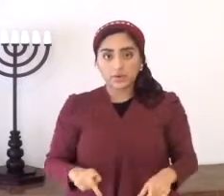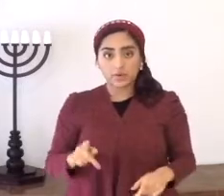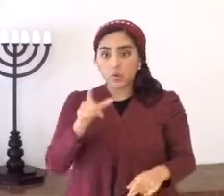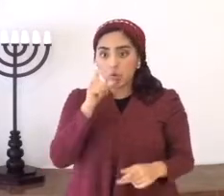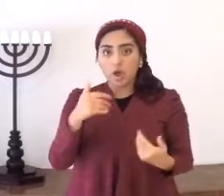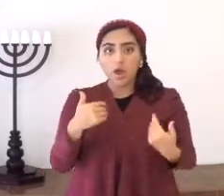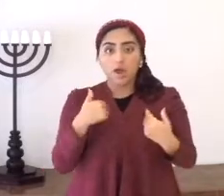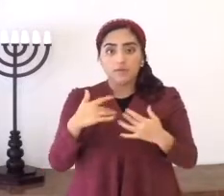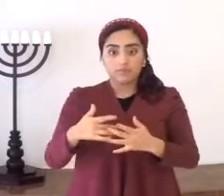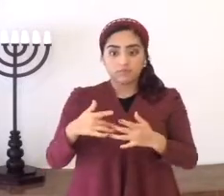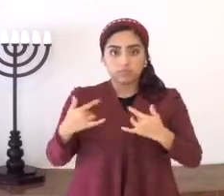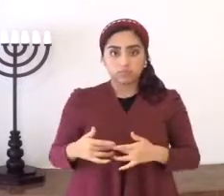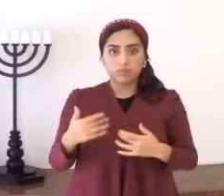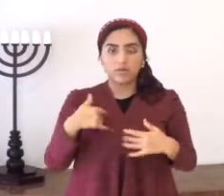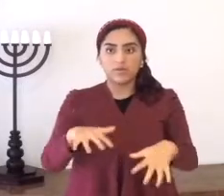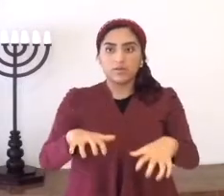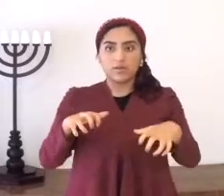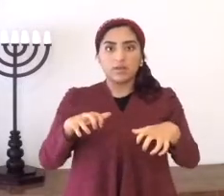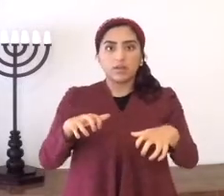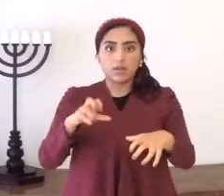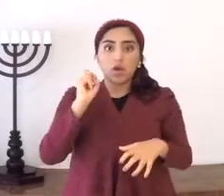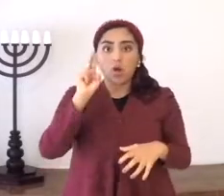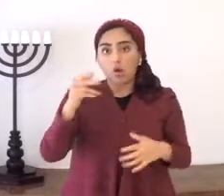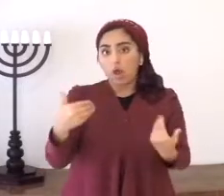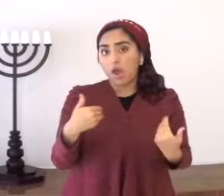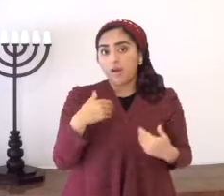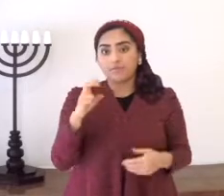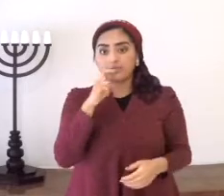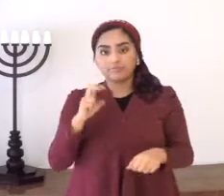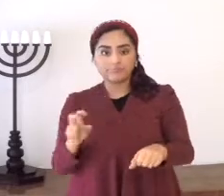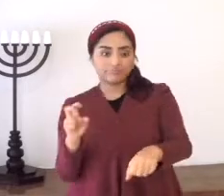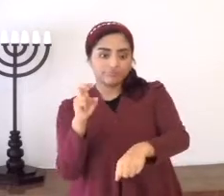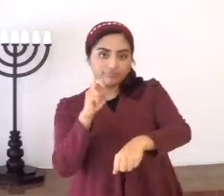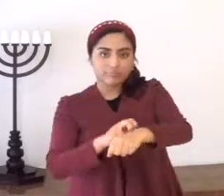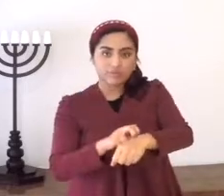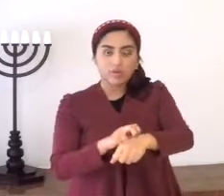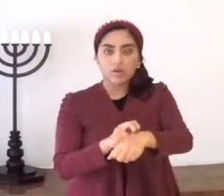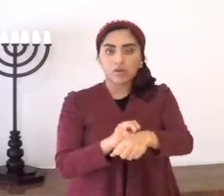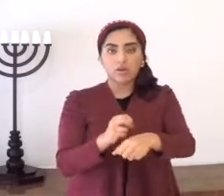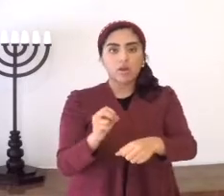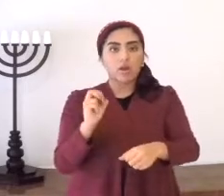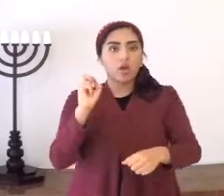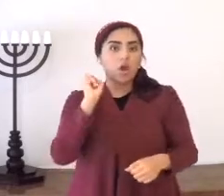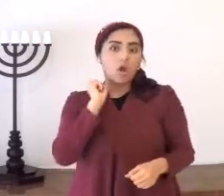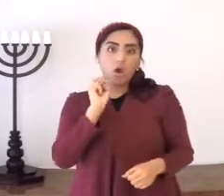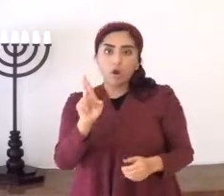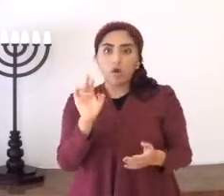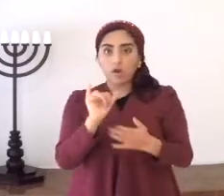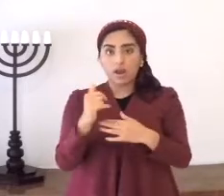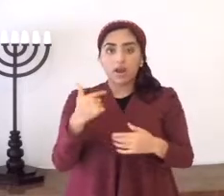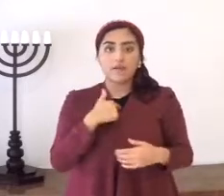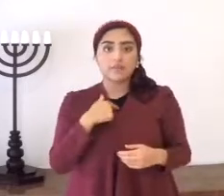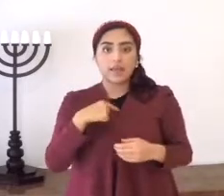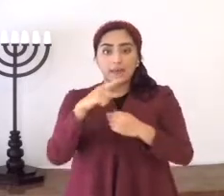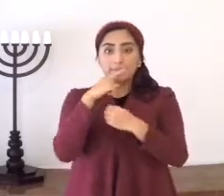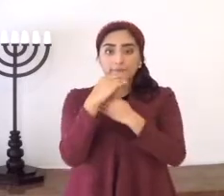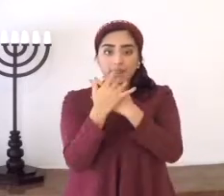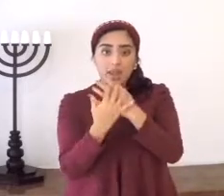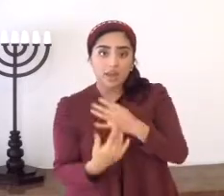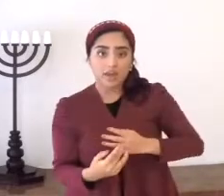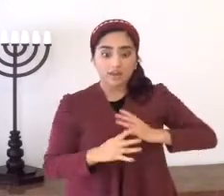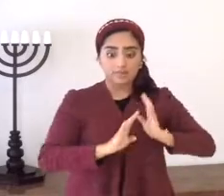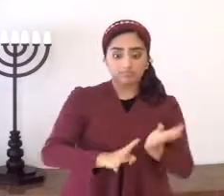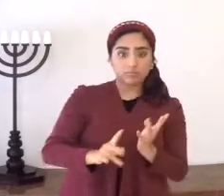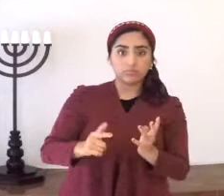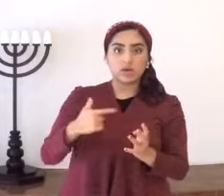Ponerle cortisona a una persona que tiene un shock anafiláctico o que fue mordido por una serpiente o por un escorpión o que se